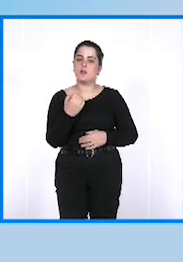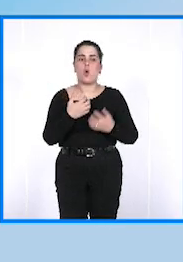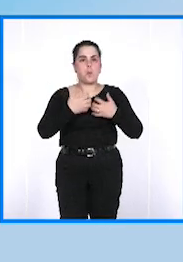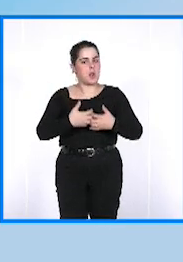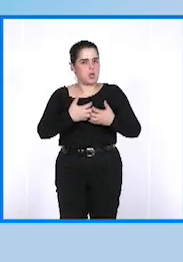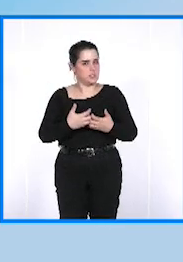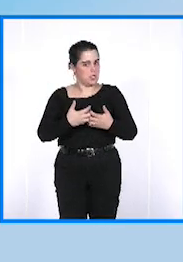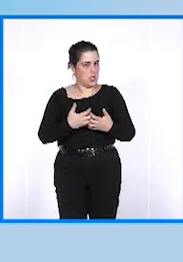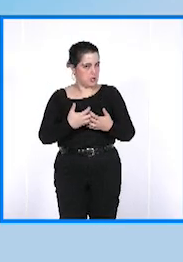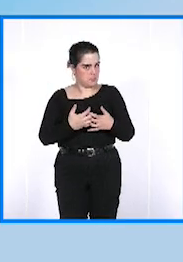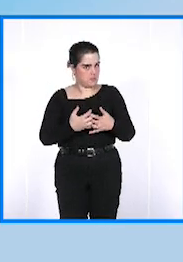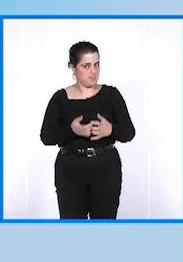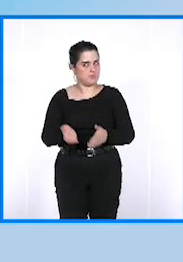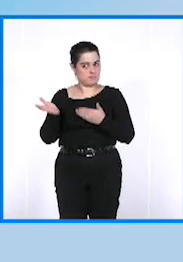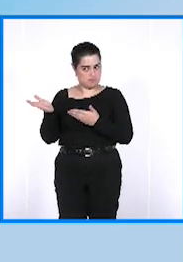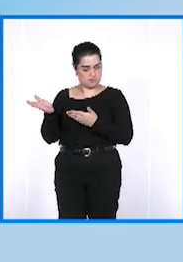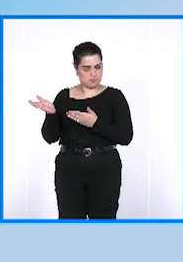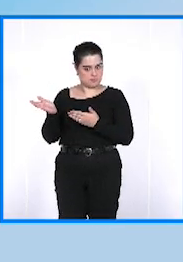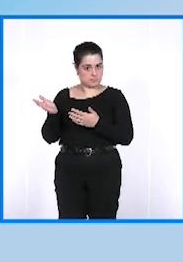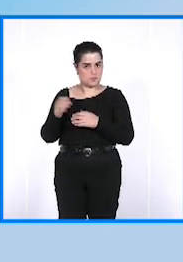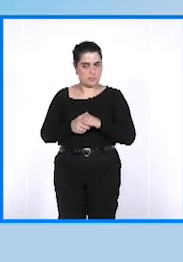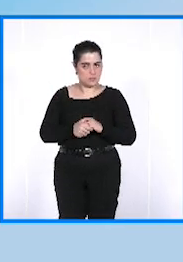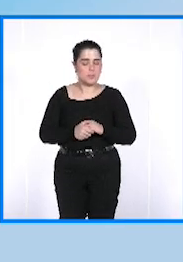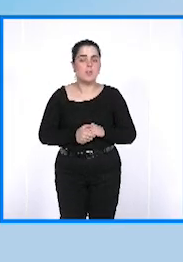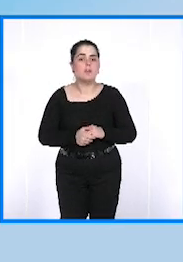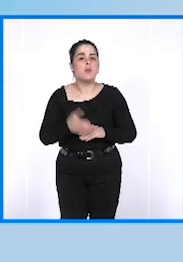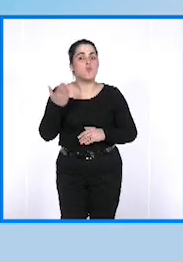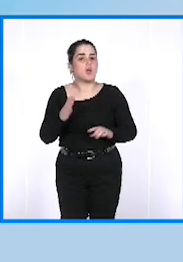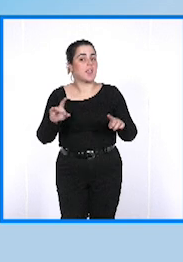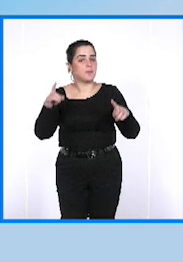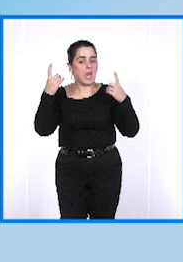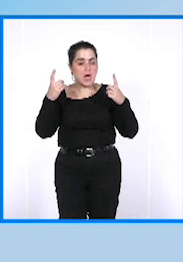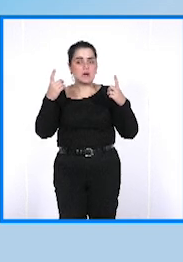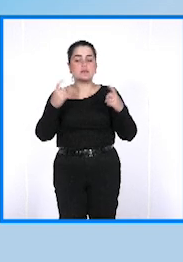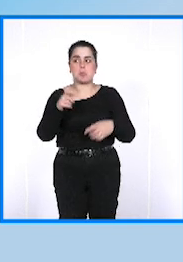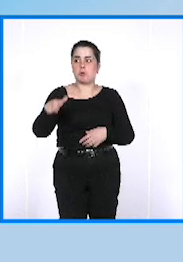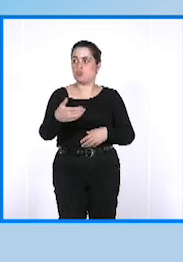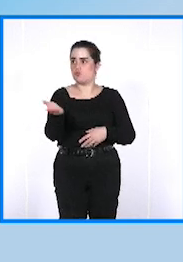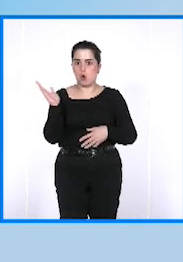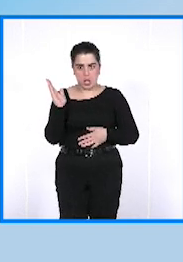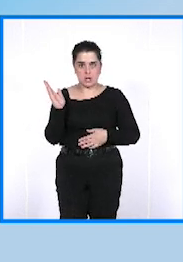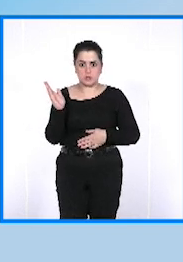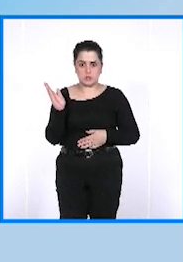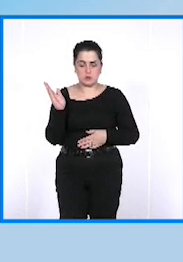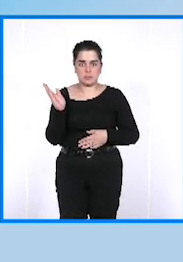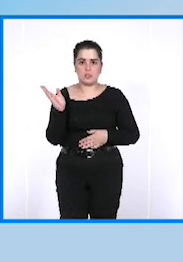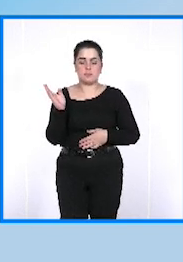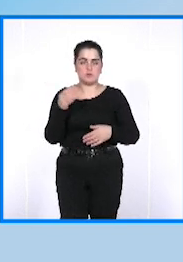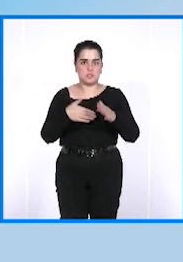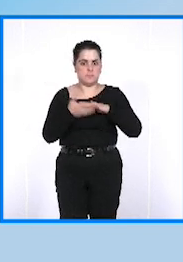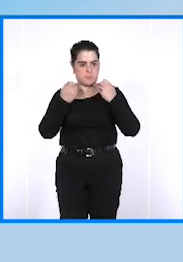operativo este de aquí y lo más importante las personas las personas que están en el